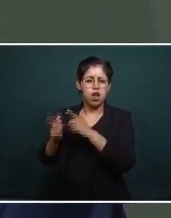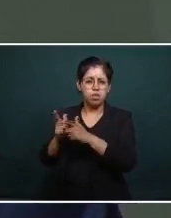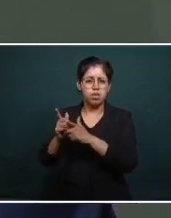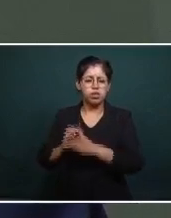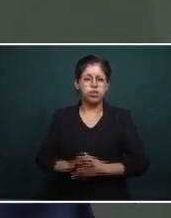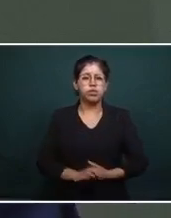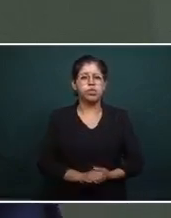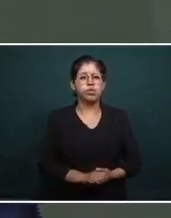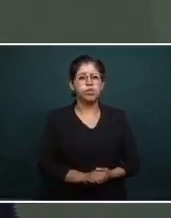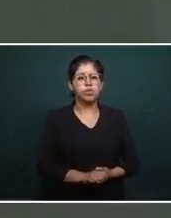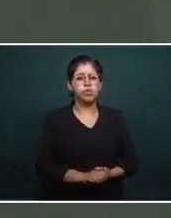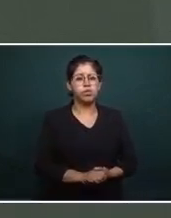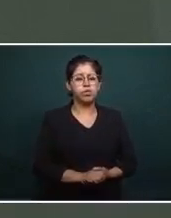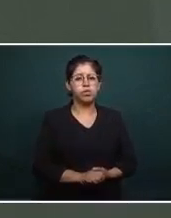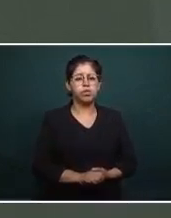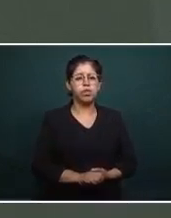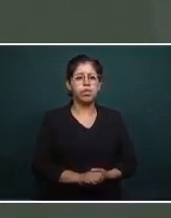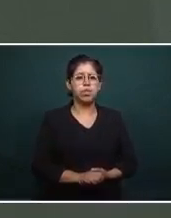enviar